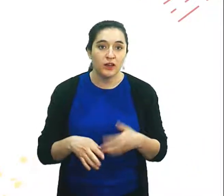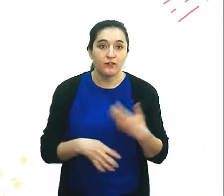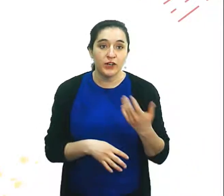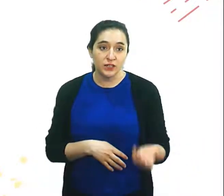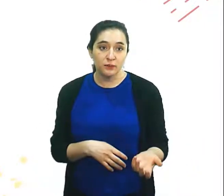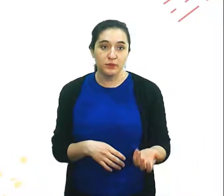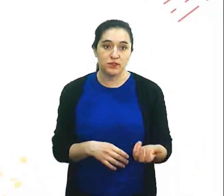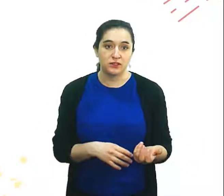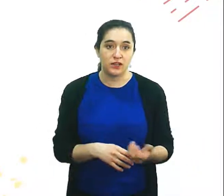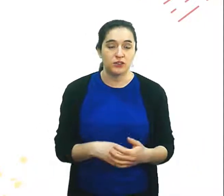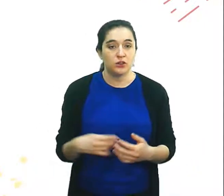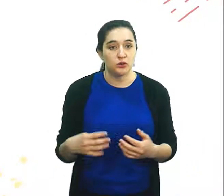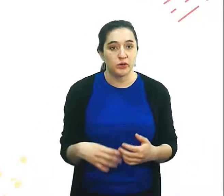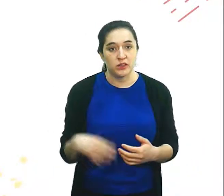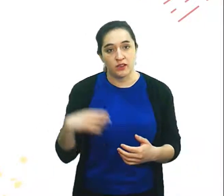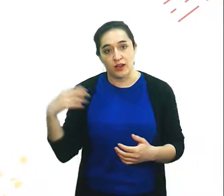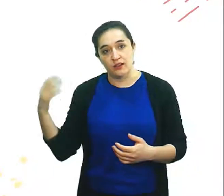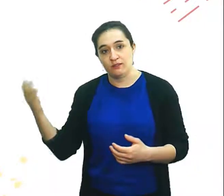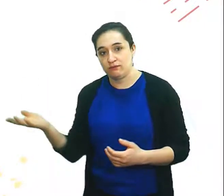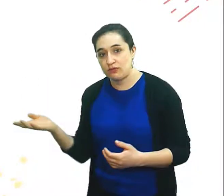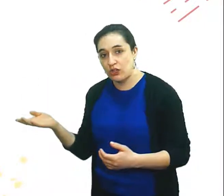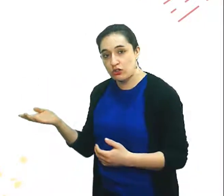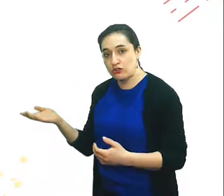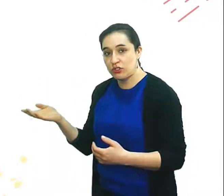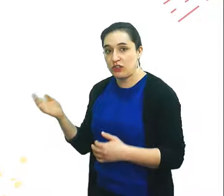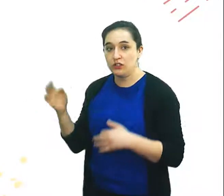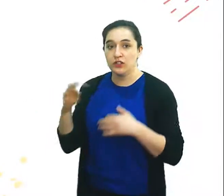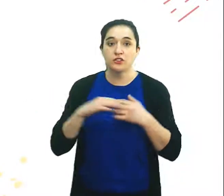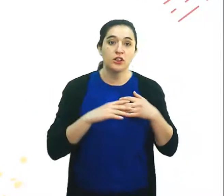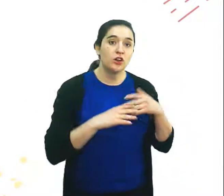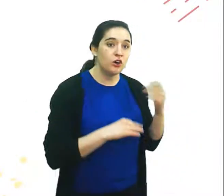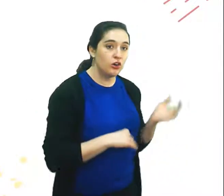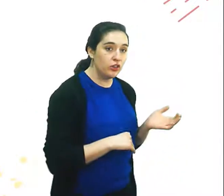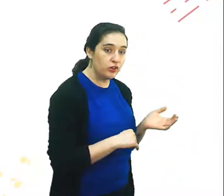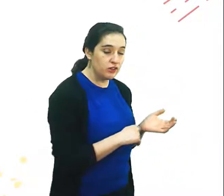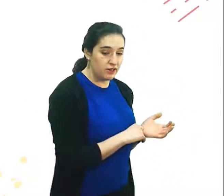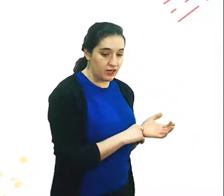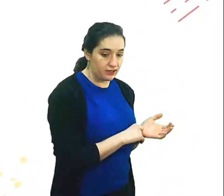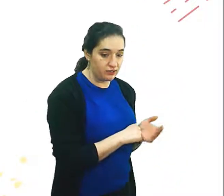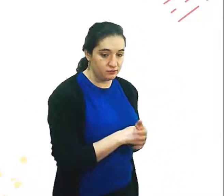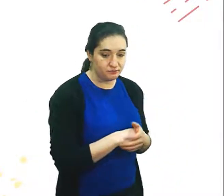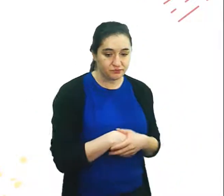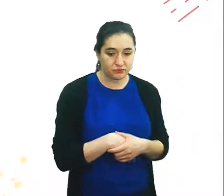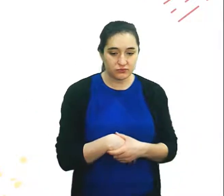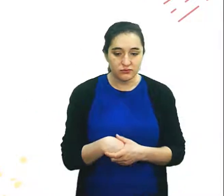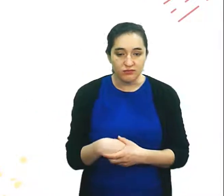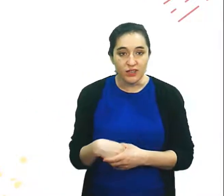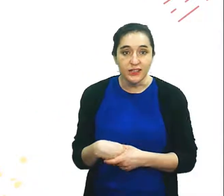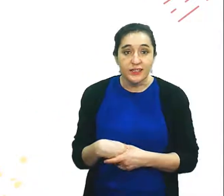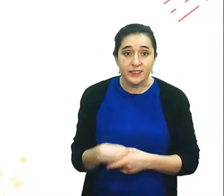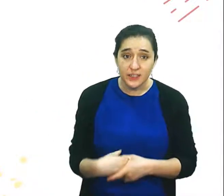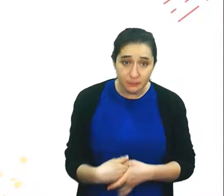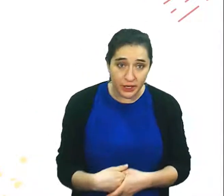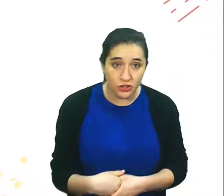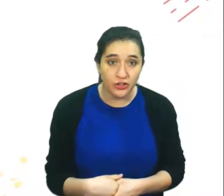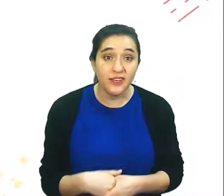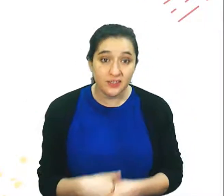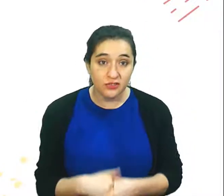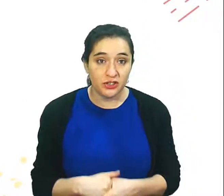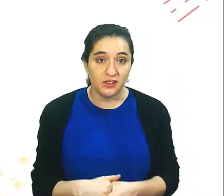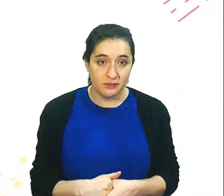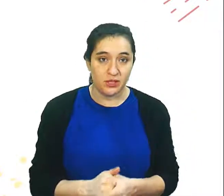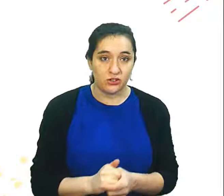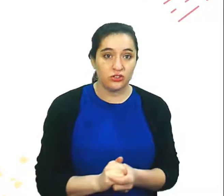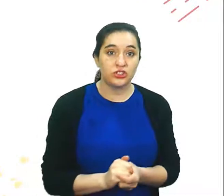nombre, van a representar o una idea de los conservadores o de los liberales. Sin embargo,